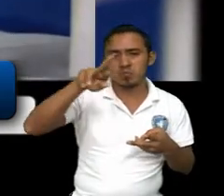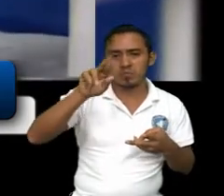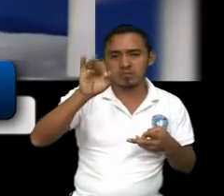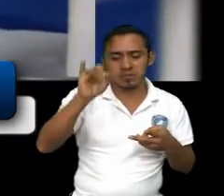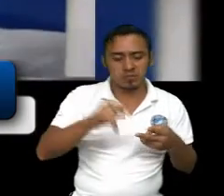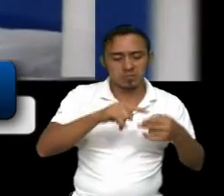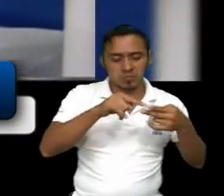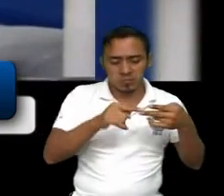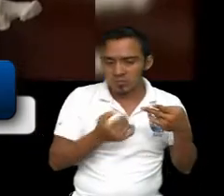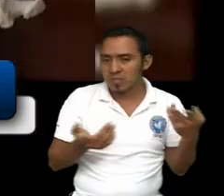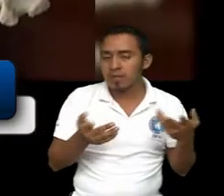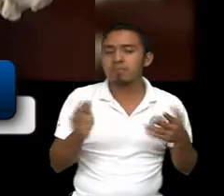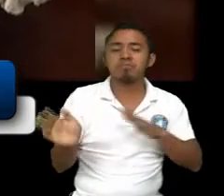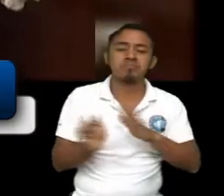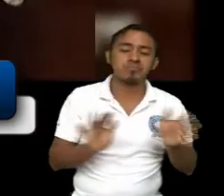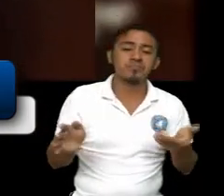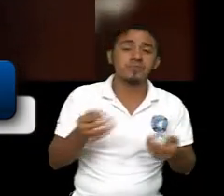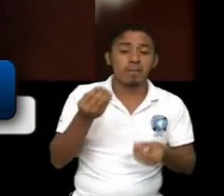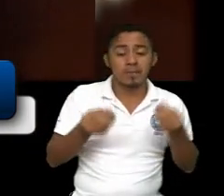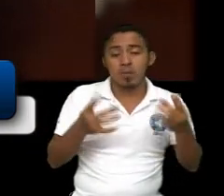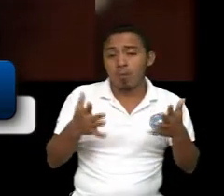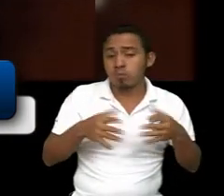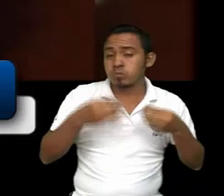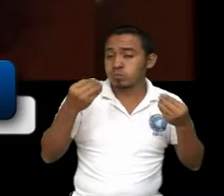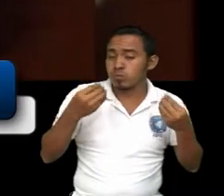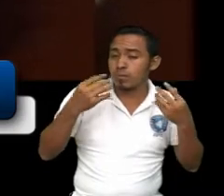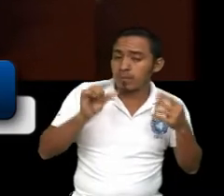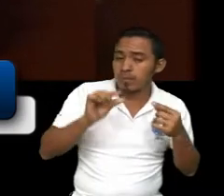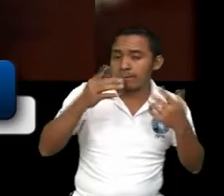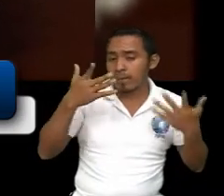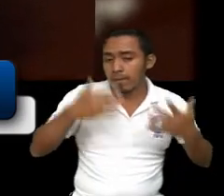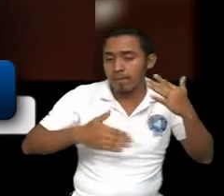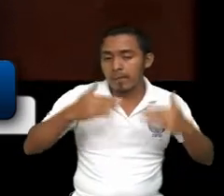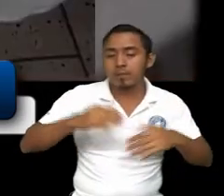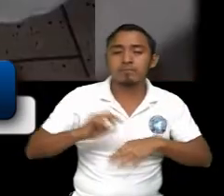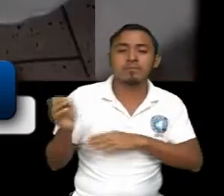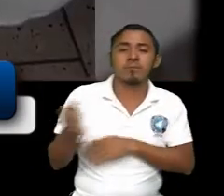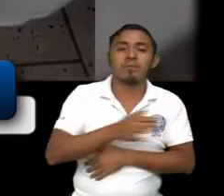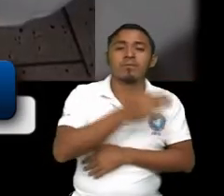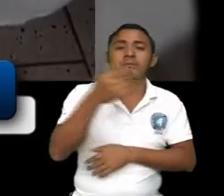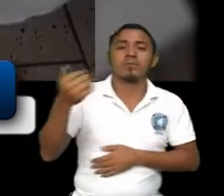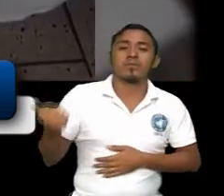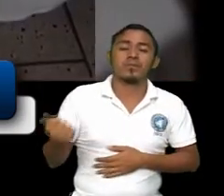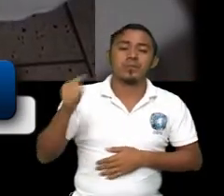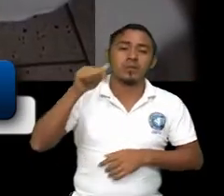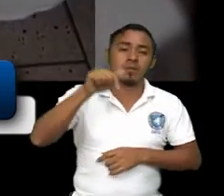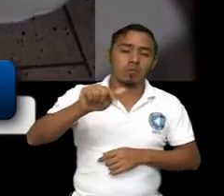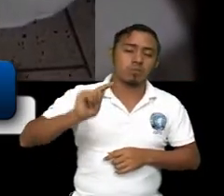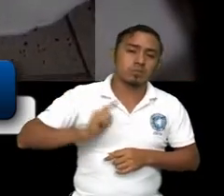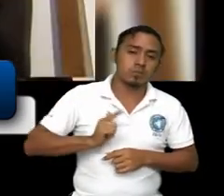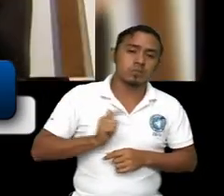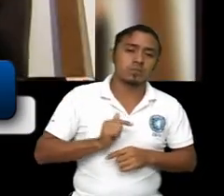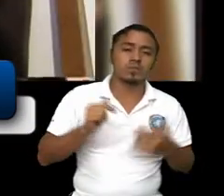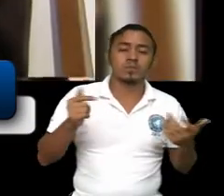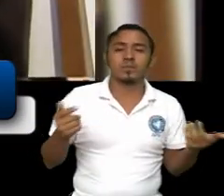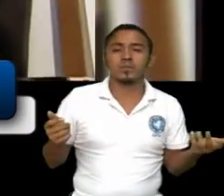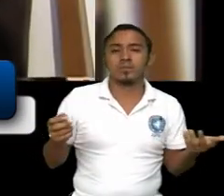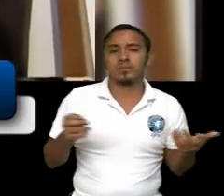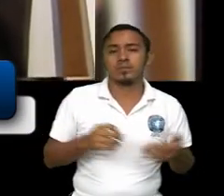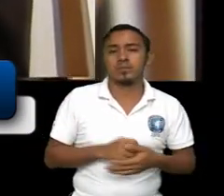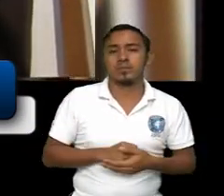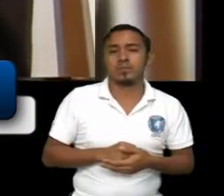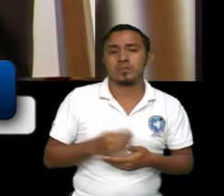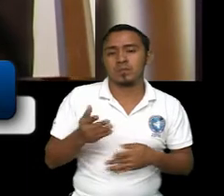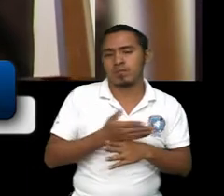y los otros medicamentos que son los modificadores de la enfermedad de que eso haya palas en la parte en donde